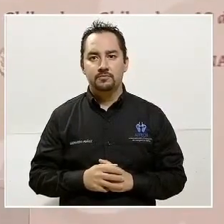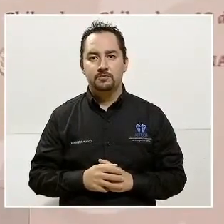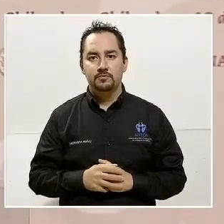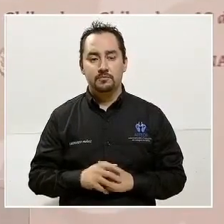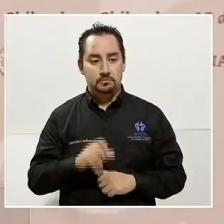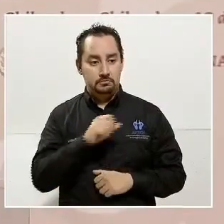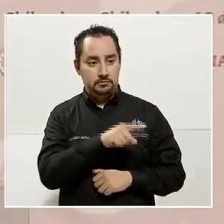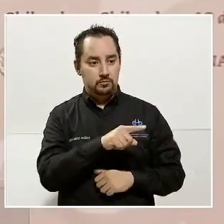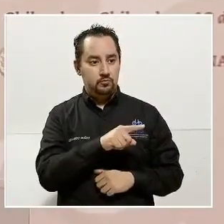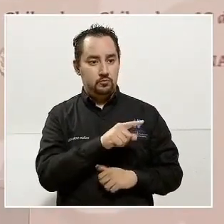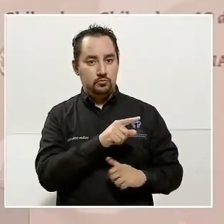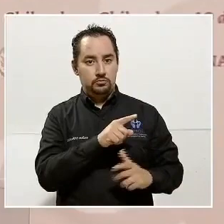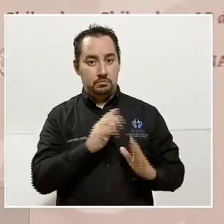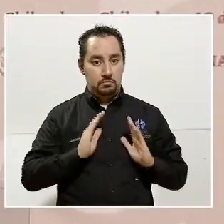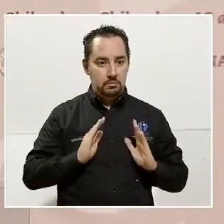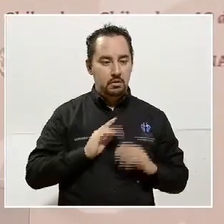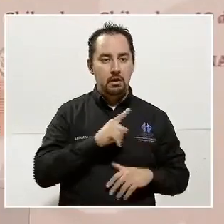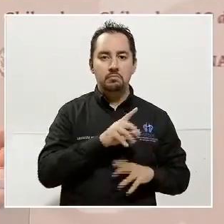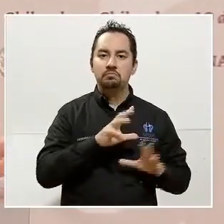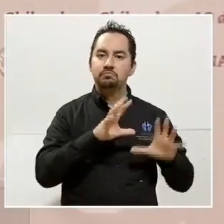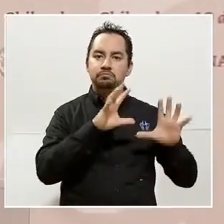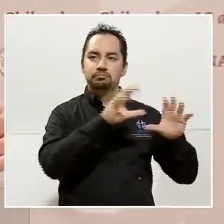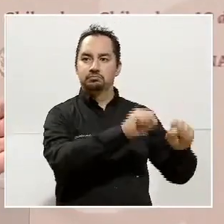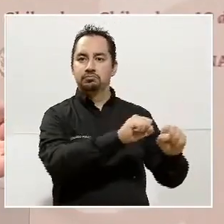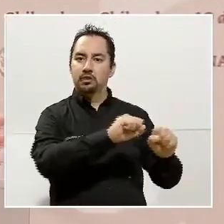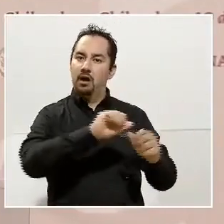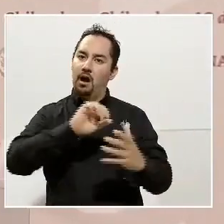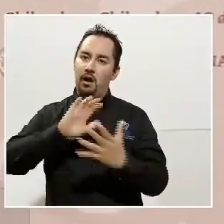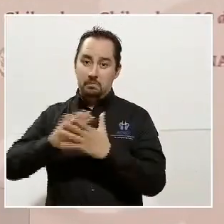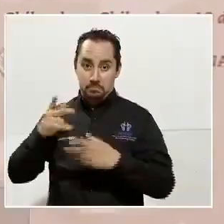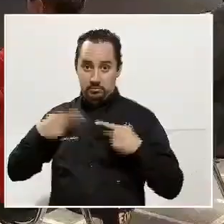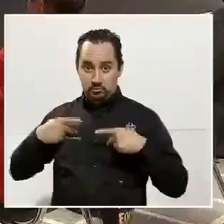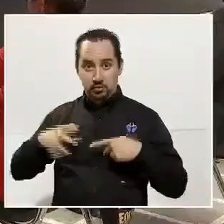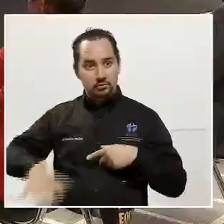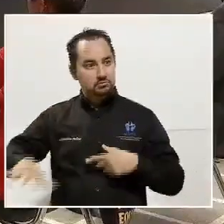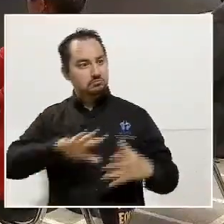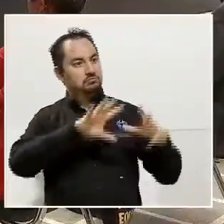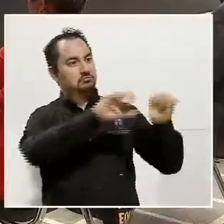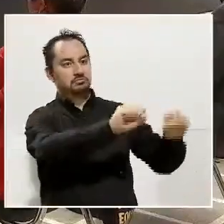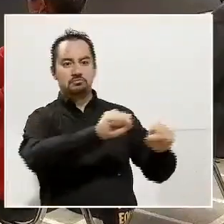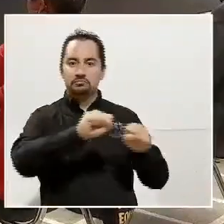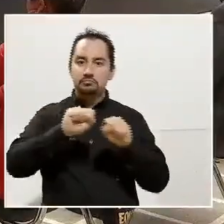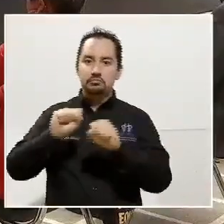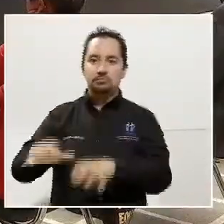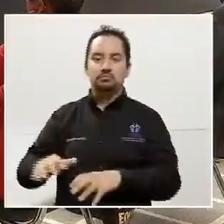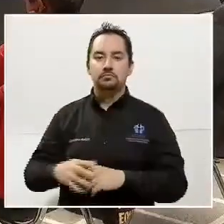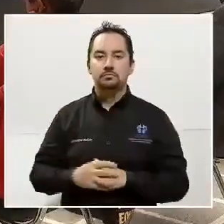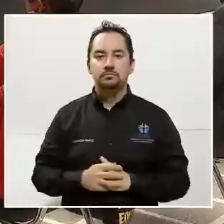los marinos, esto en un día,